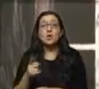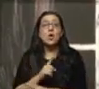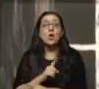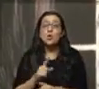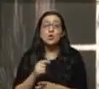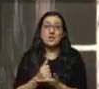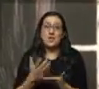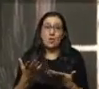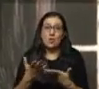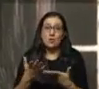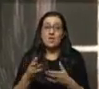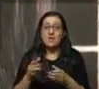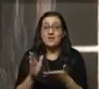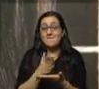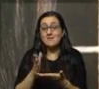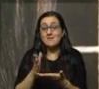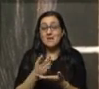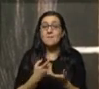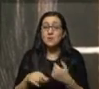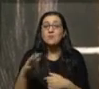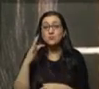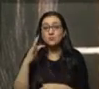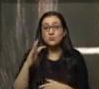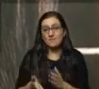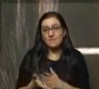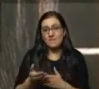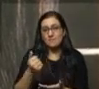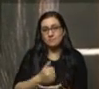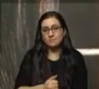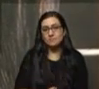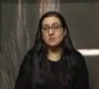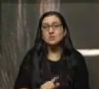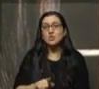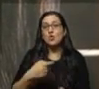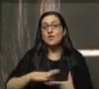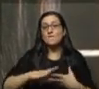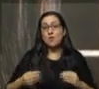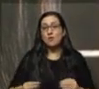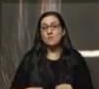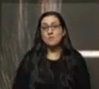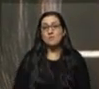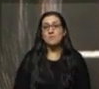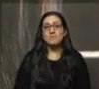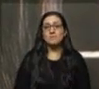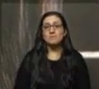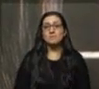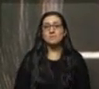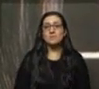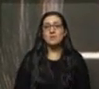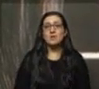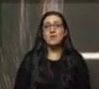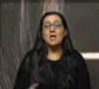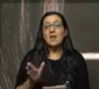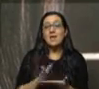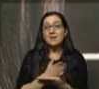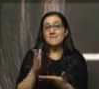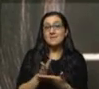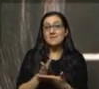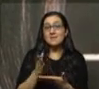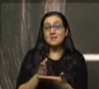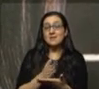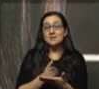a estar después pero bueno es otro es otro formato como decías la revista Por más que es este